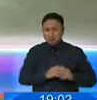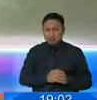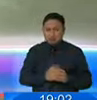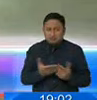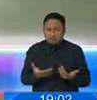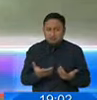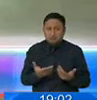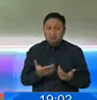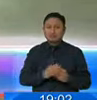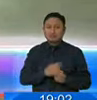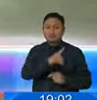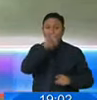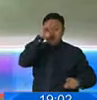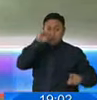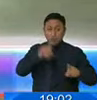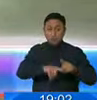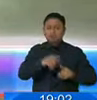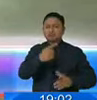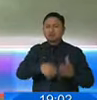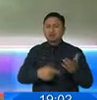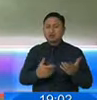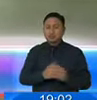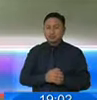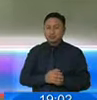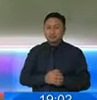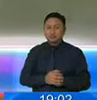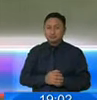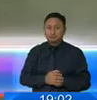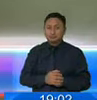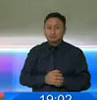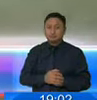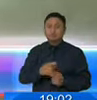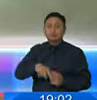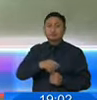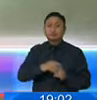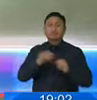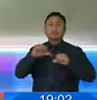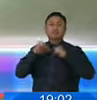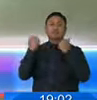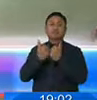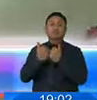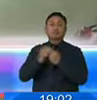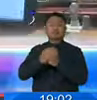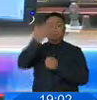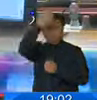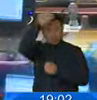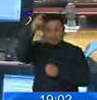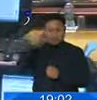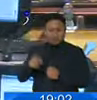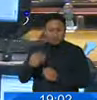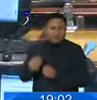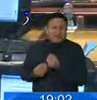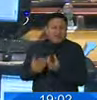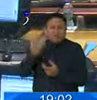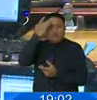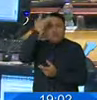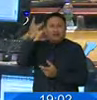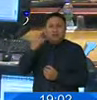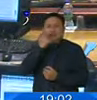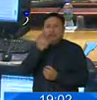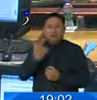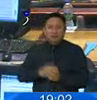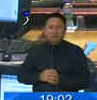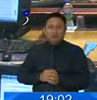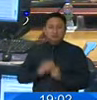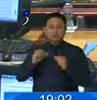digamos, cuáles son estos acuerdos y dónde está de por medio el legislador José Serrano. En todo caso, en la Asamblea se espera